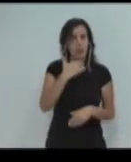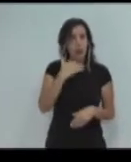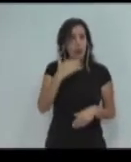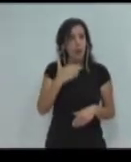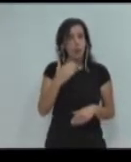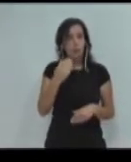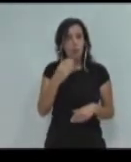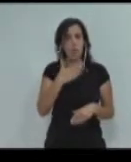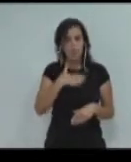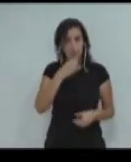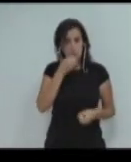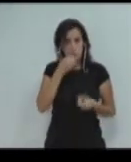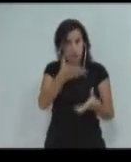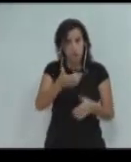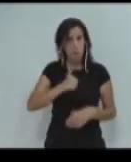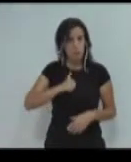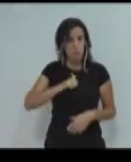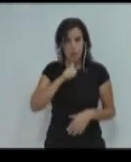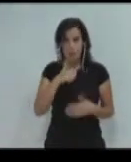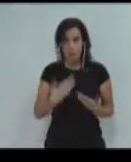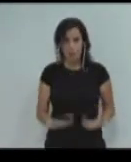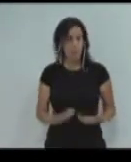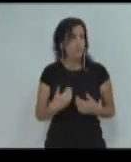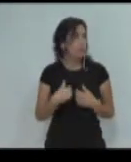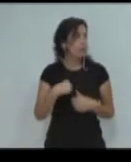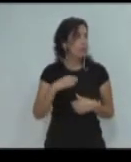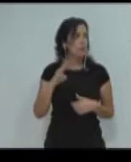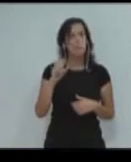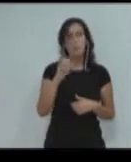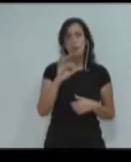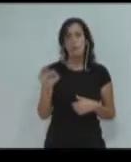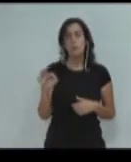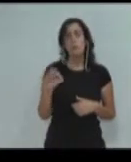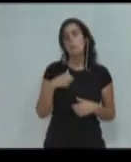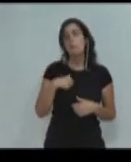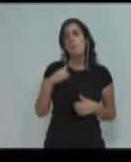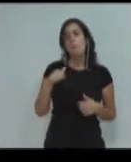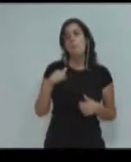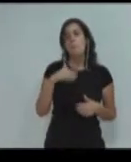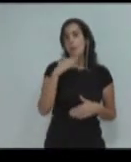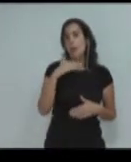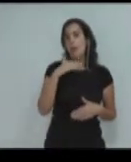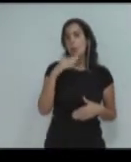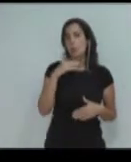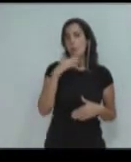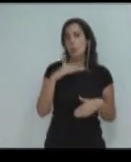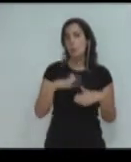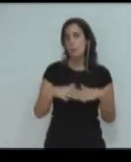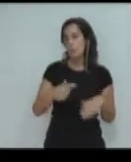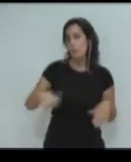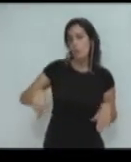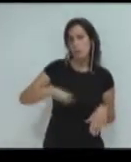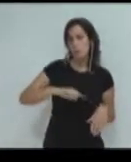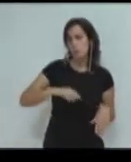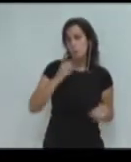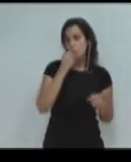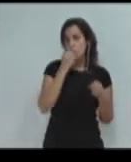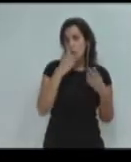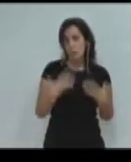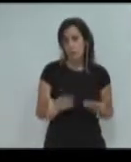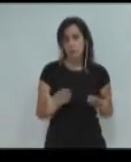saliera aquí, yo, una cosita, si es un mensaje, una fórmula que nos va a venir a todos muy bien,